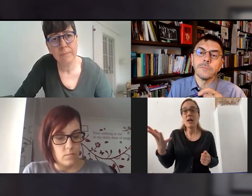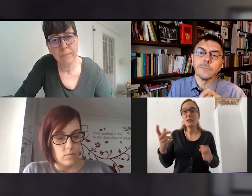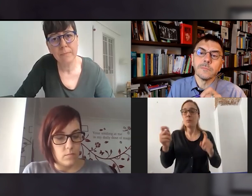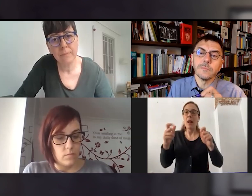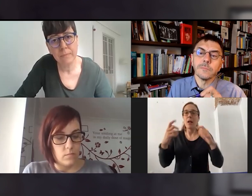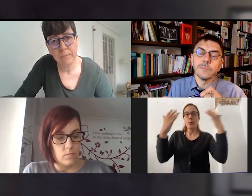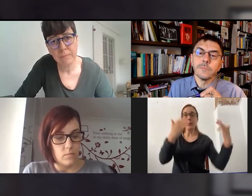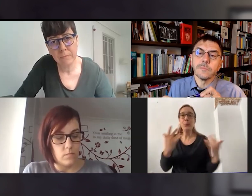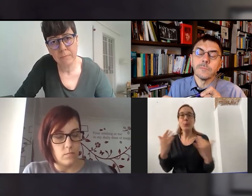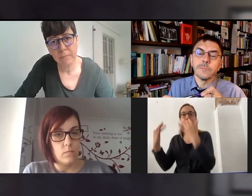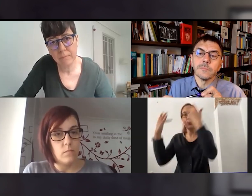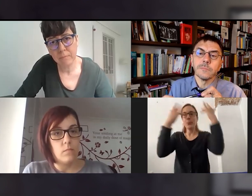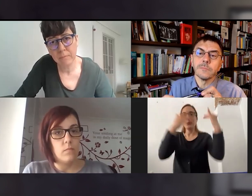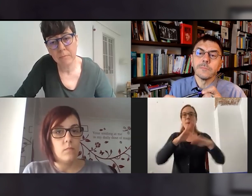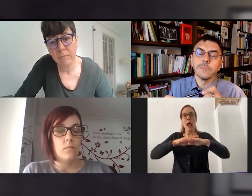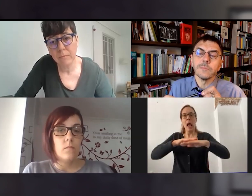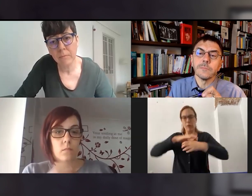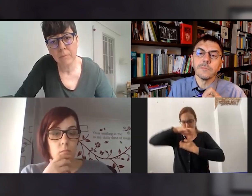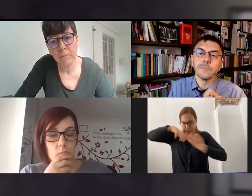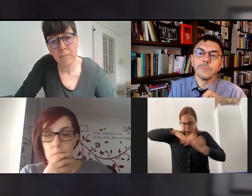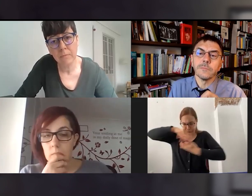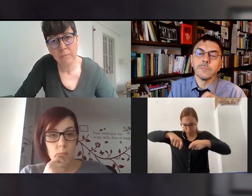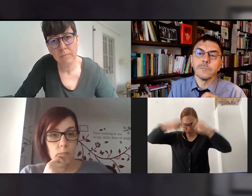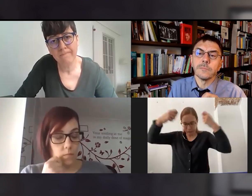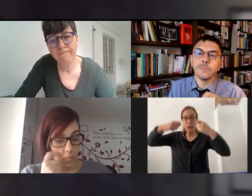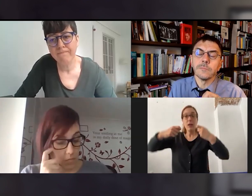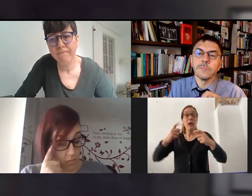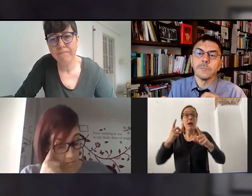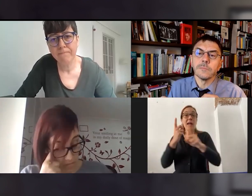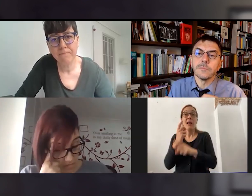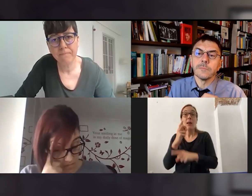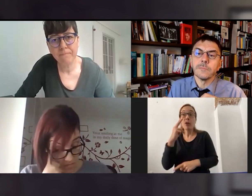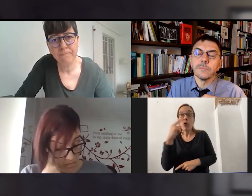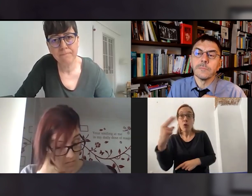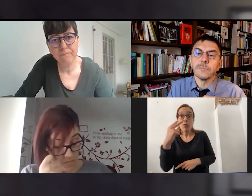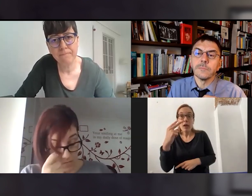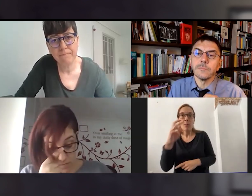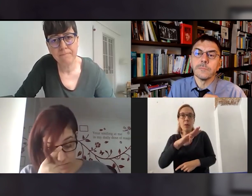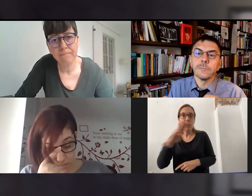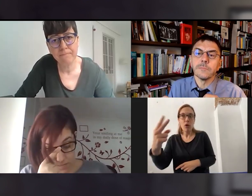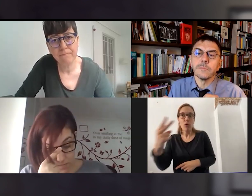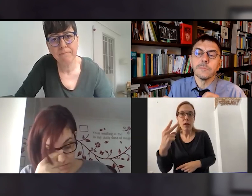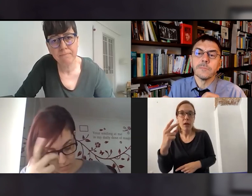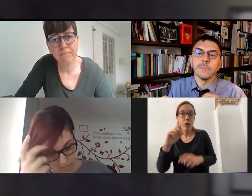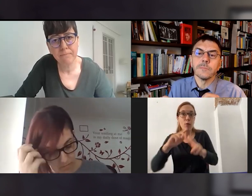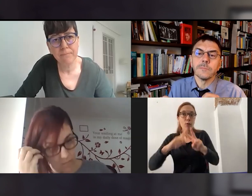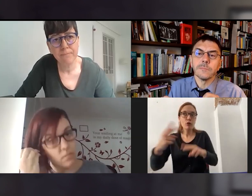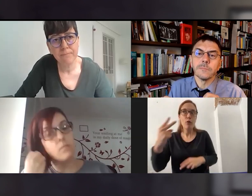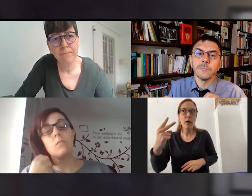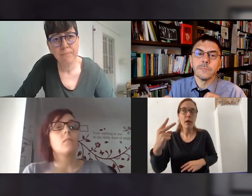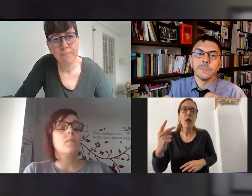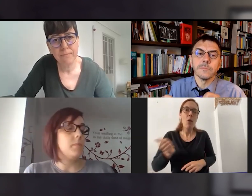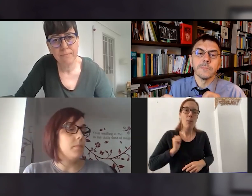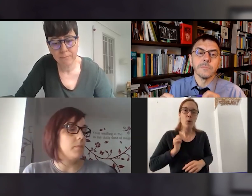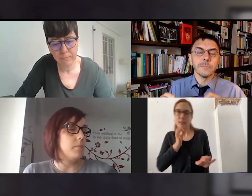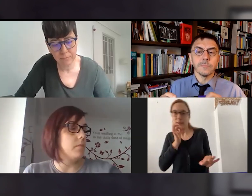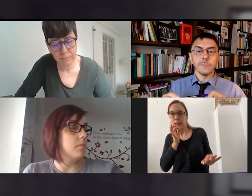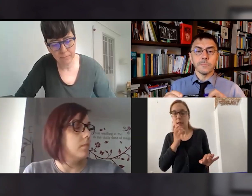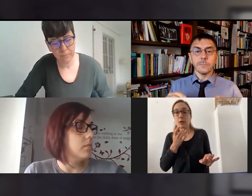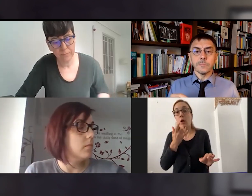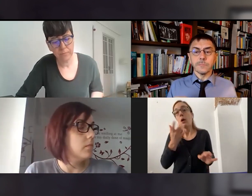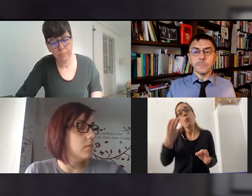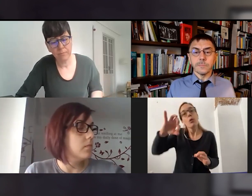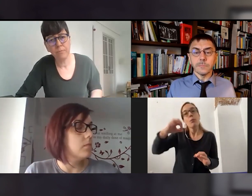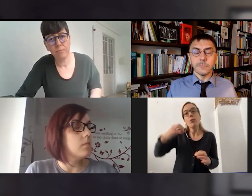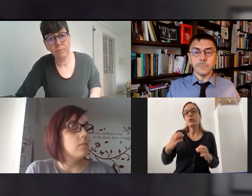para que nos destruyamos, y cuando el enemigo lo ve, cuando el Partido Popular lo ve, cuando Vox lo ve, lo aprovecha. Entonces yo creo que en Podemos hace falta mucho más